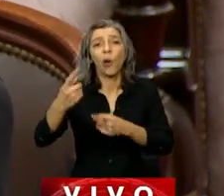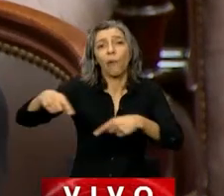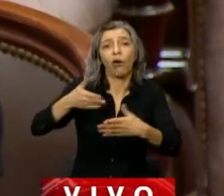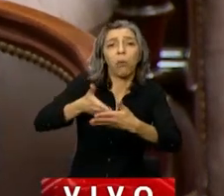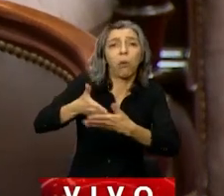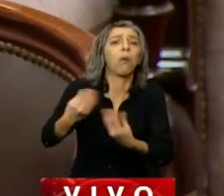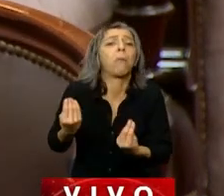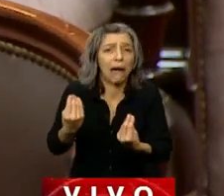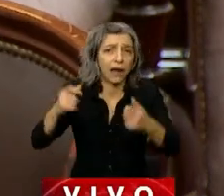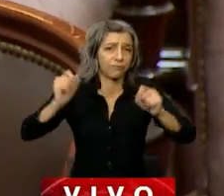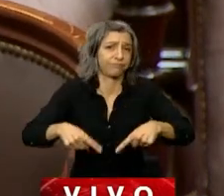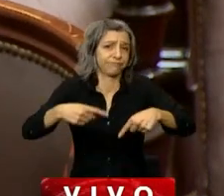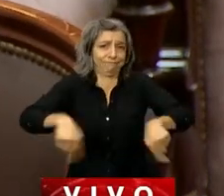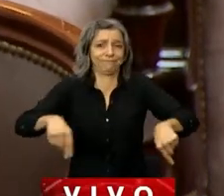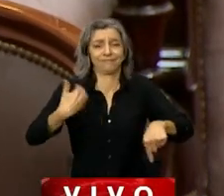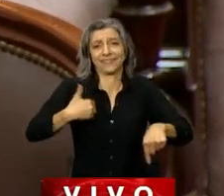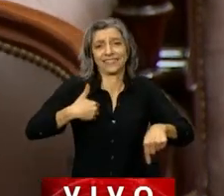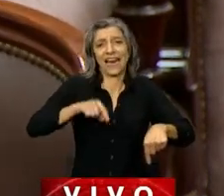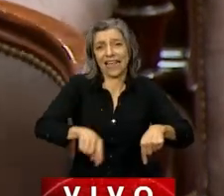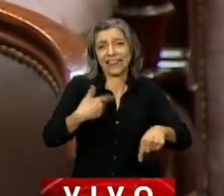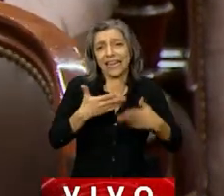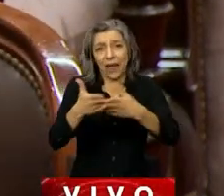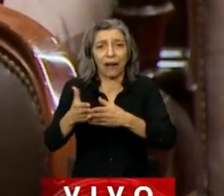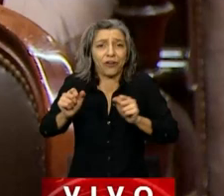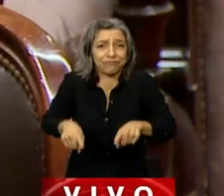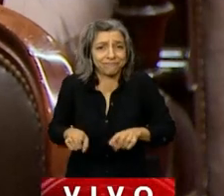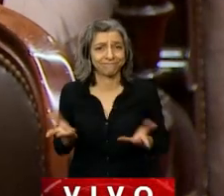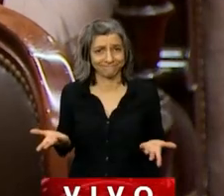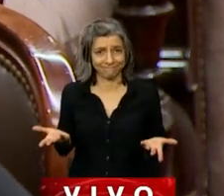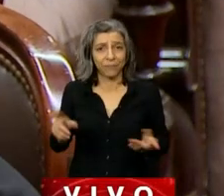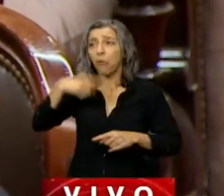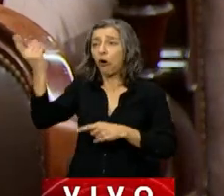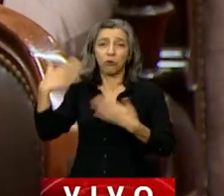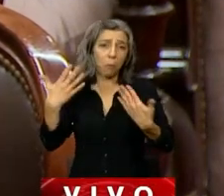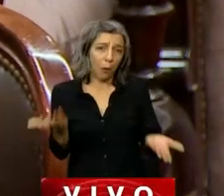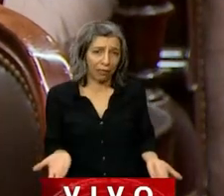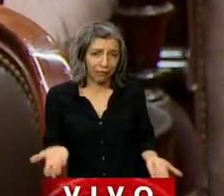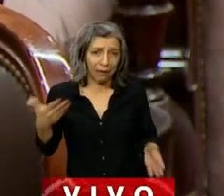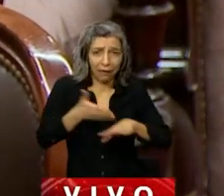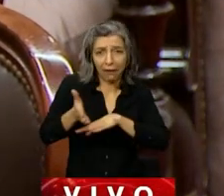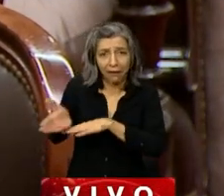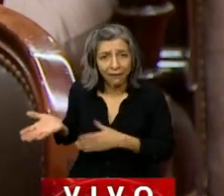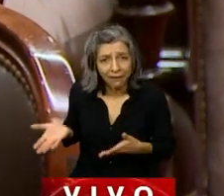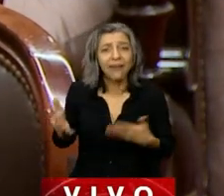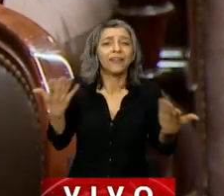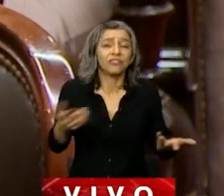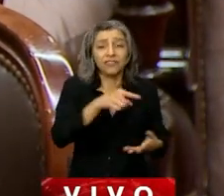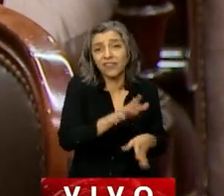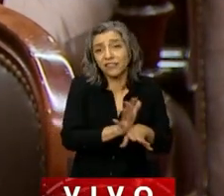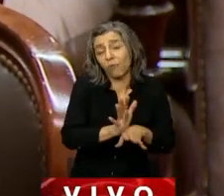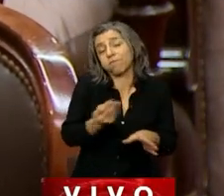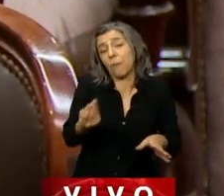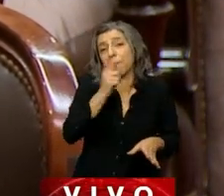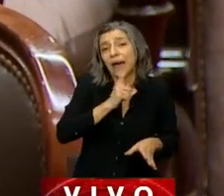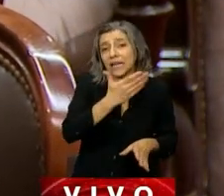aún, que esta conducta estaría dando cuenta que el gobierno argentino propicia la generación